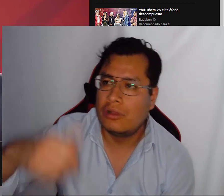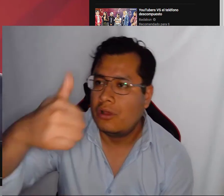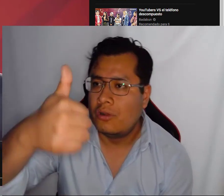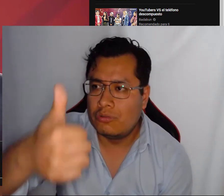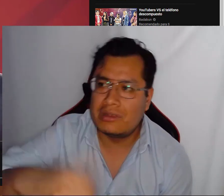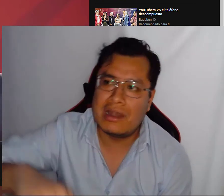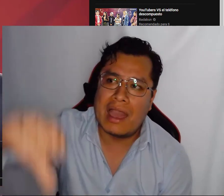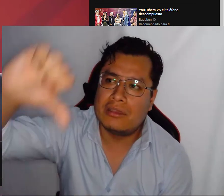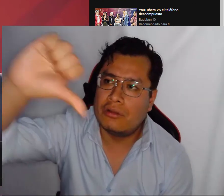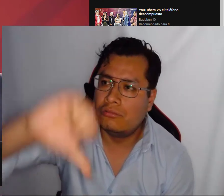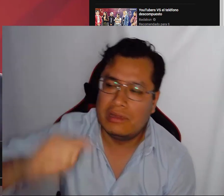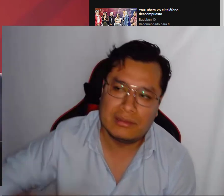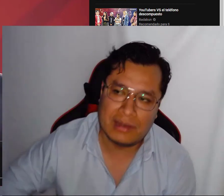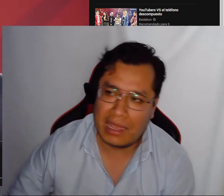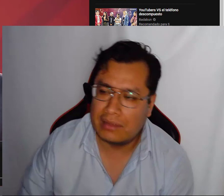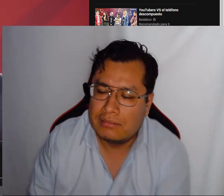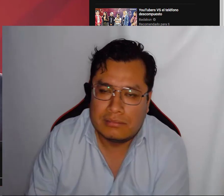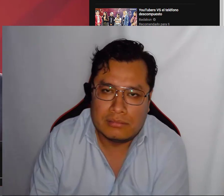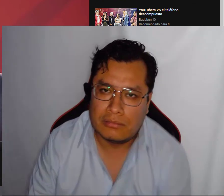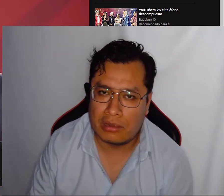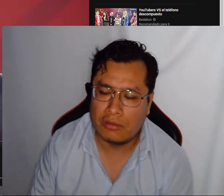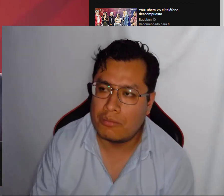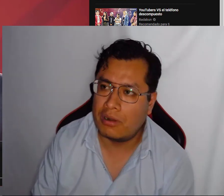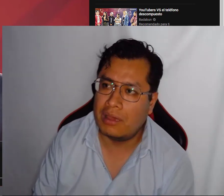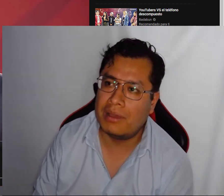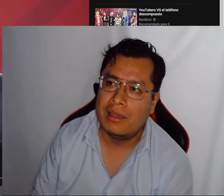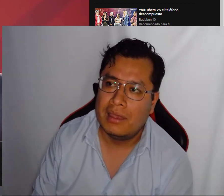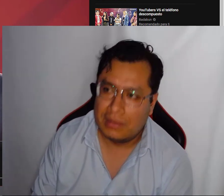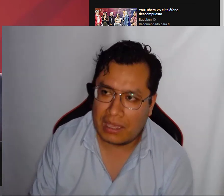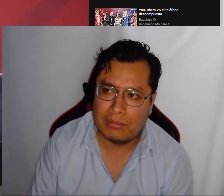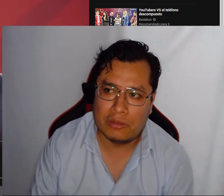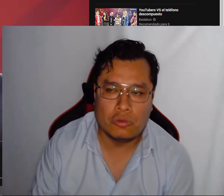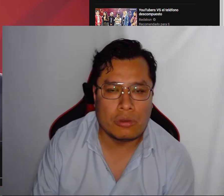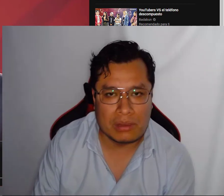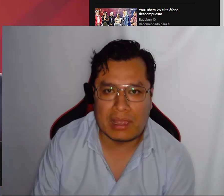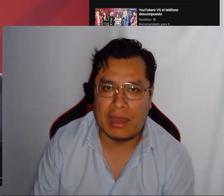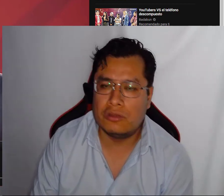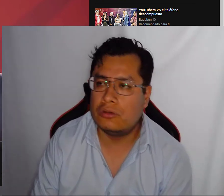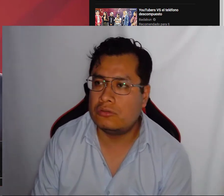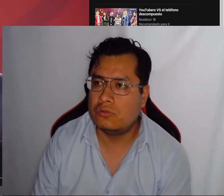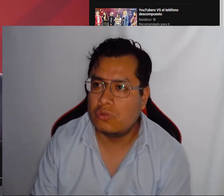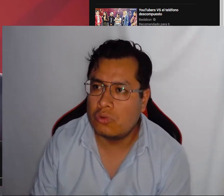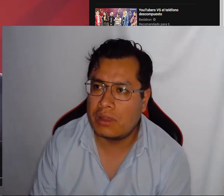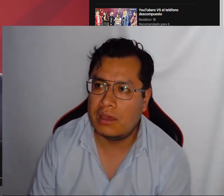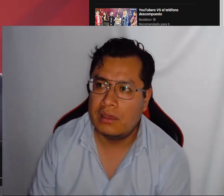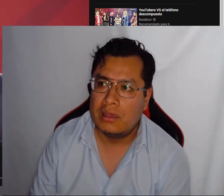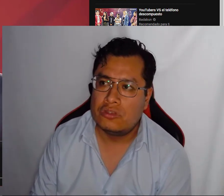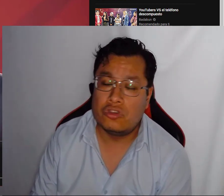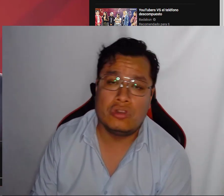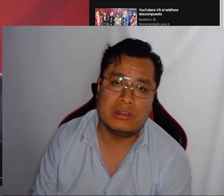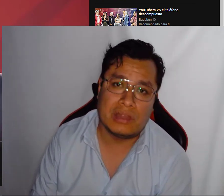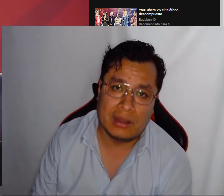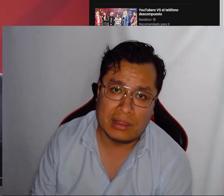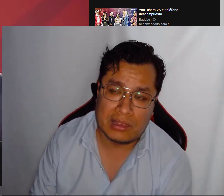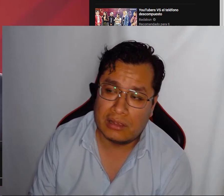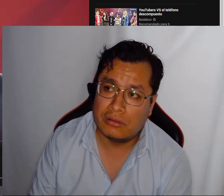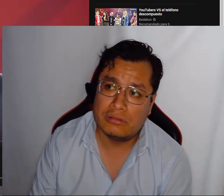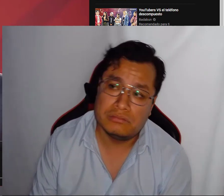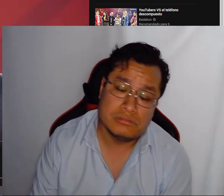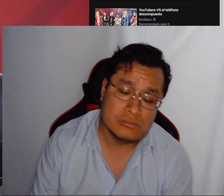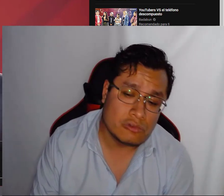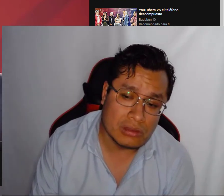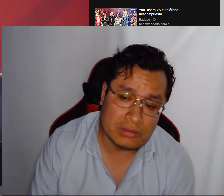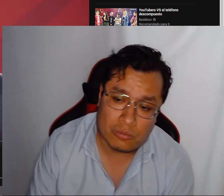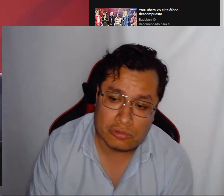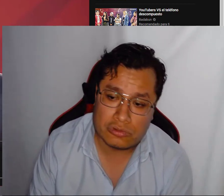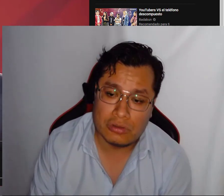expresar con un like this' like no hay ningún problema déjenme su comentario su duda yo los esté leyendo